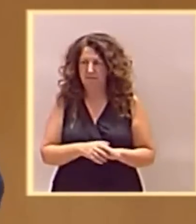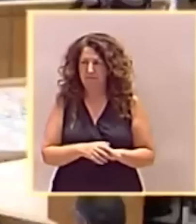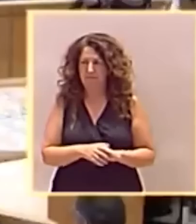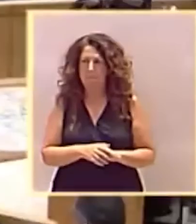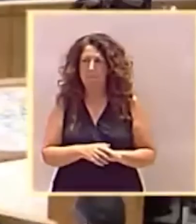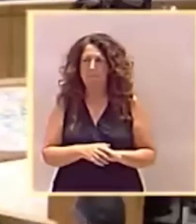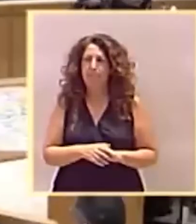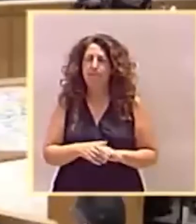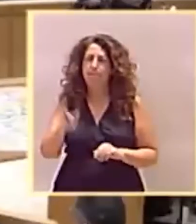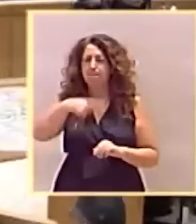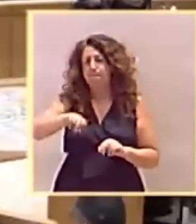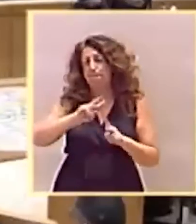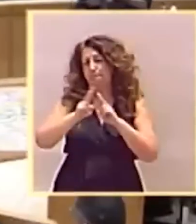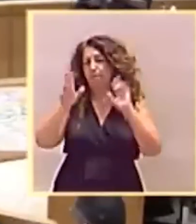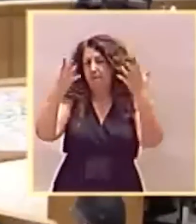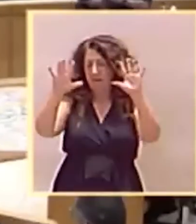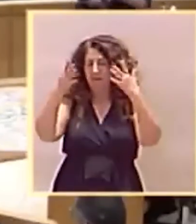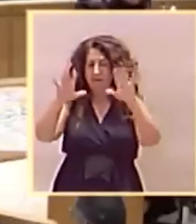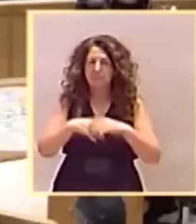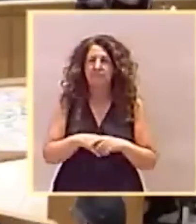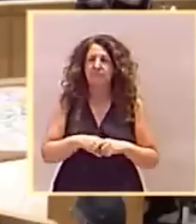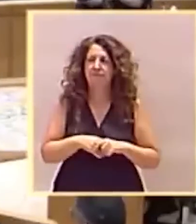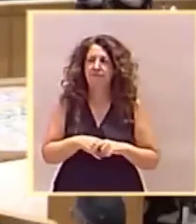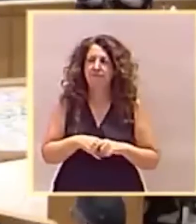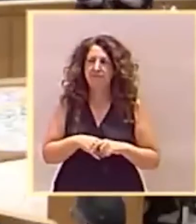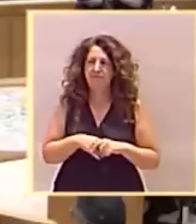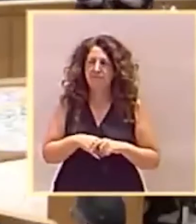favor, termine ya, señor Núñez Feijóo.